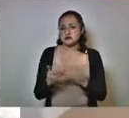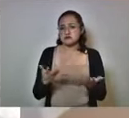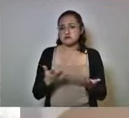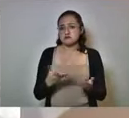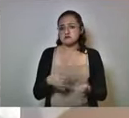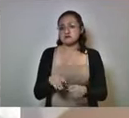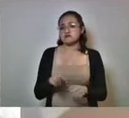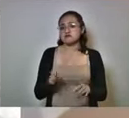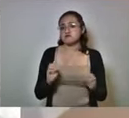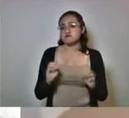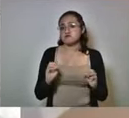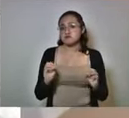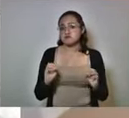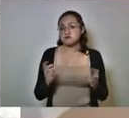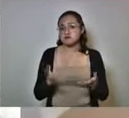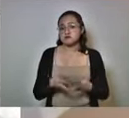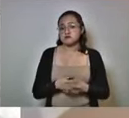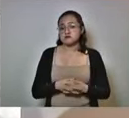sobre,